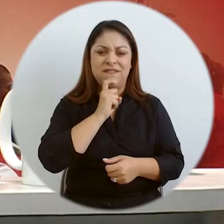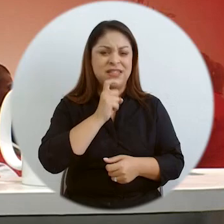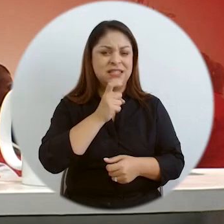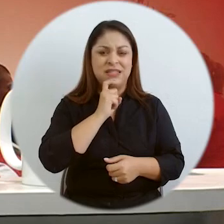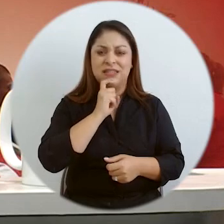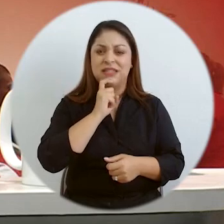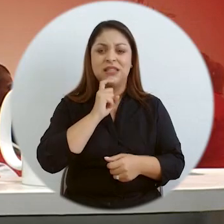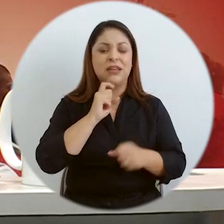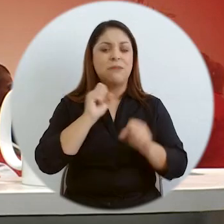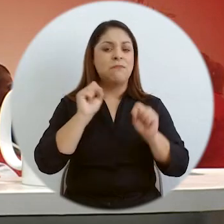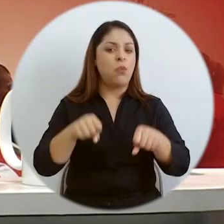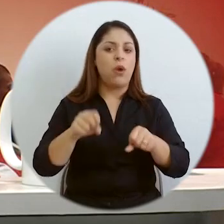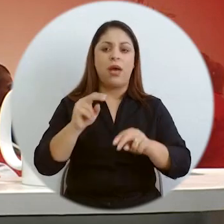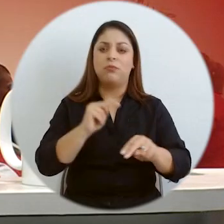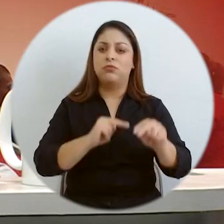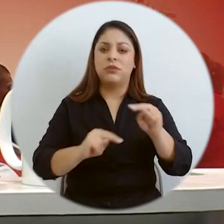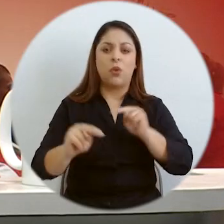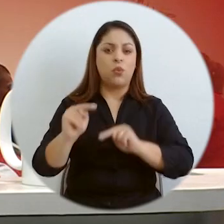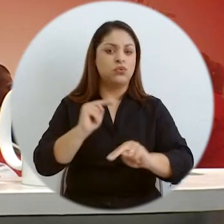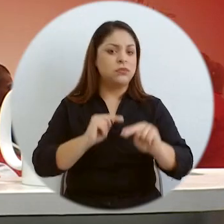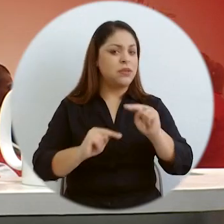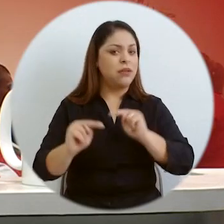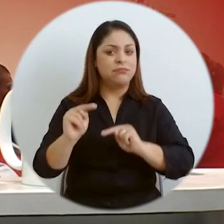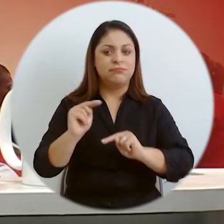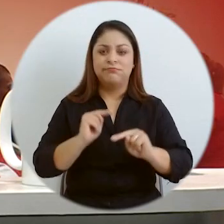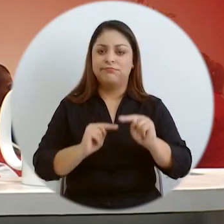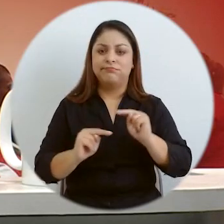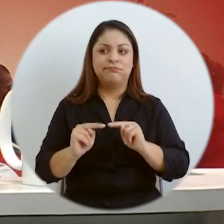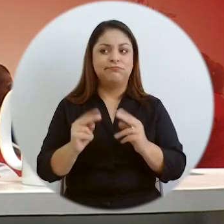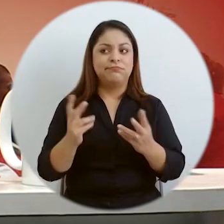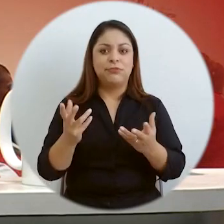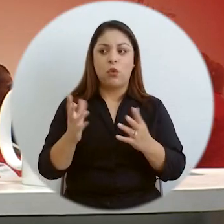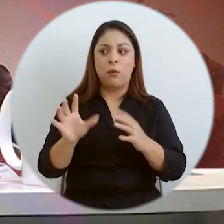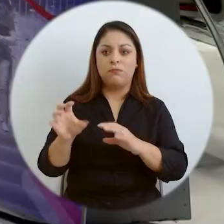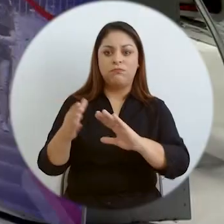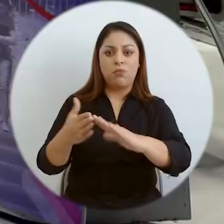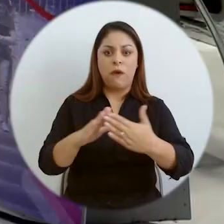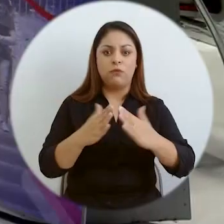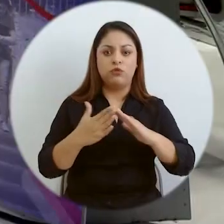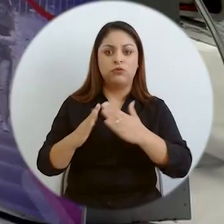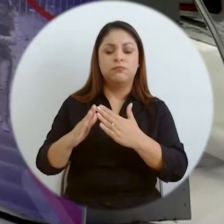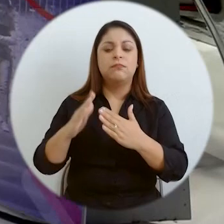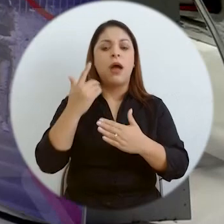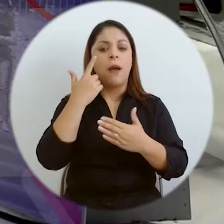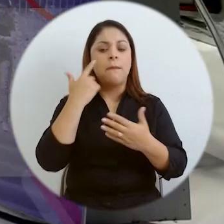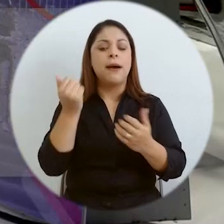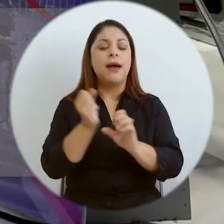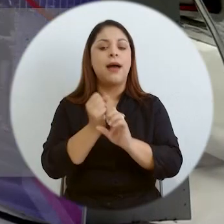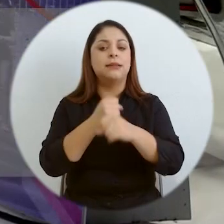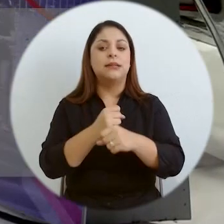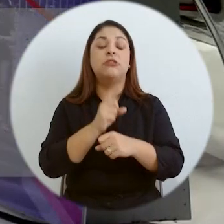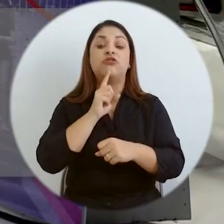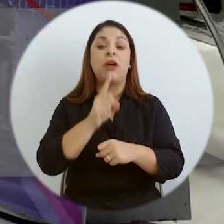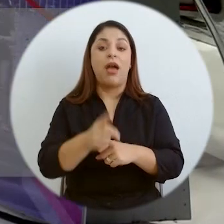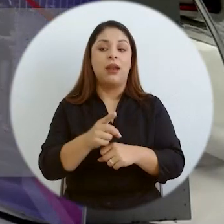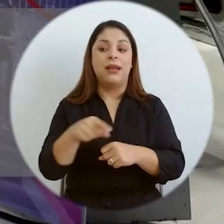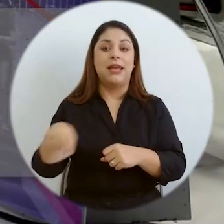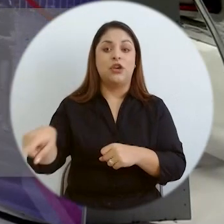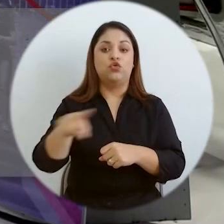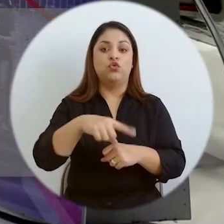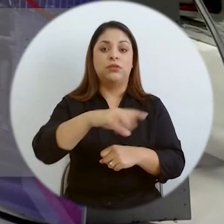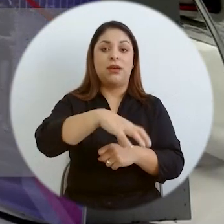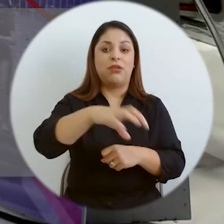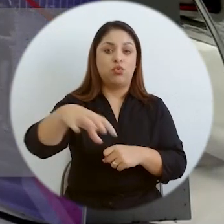poder negociar con sus propias poblaciones para poderlos hacer una realidad en estos